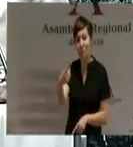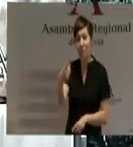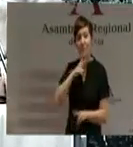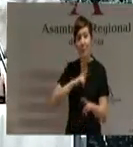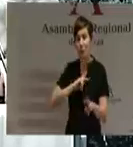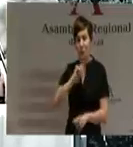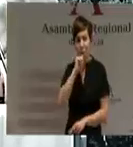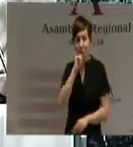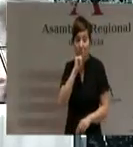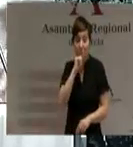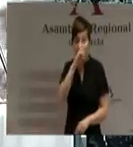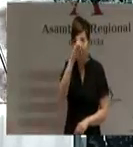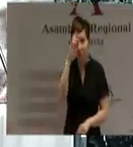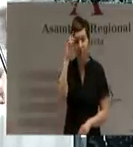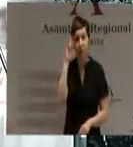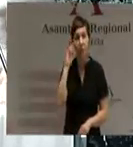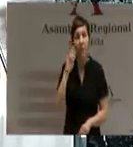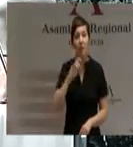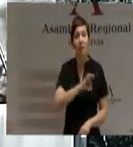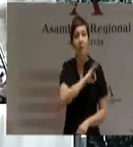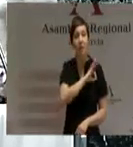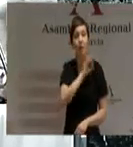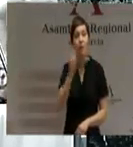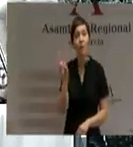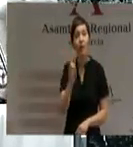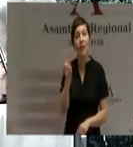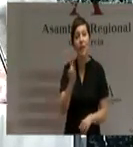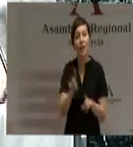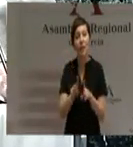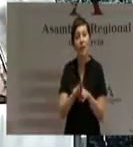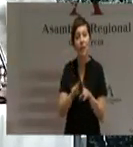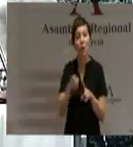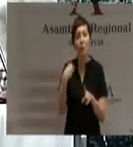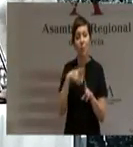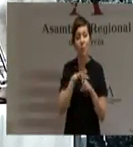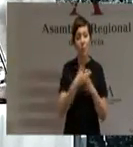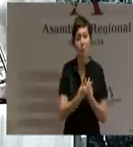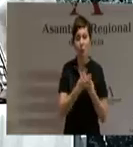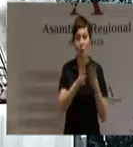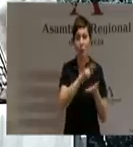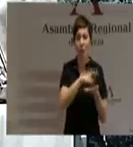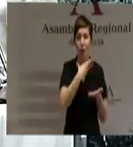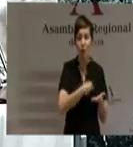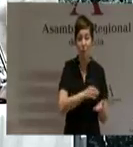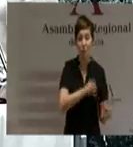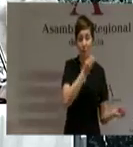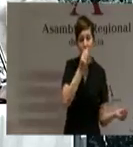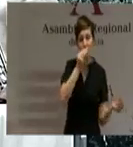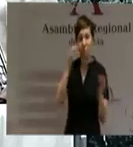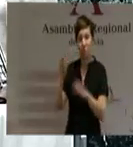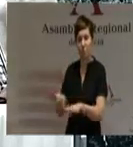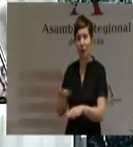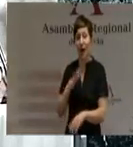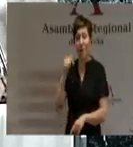cierto, el señor Valcárcel no se conforma con dejarle la región como la ha dejado. Tampoco ha venido hoy. Ha